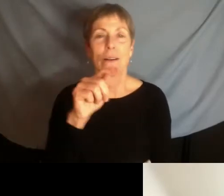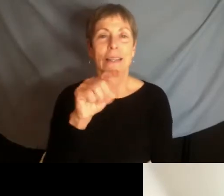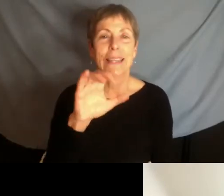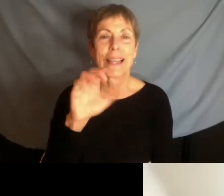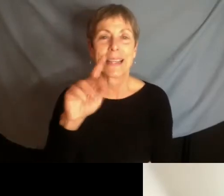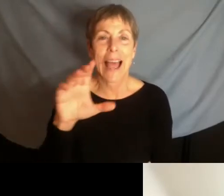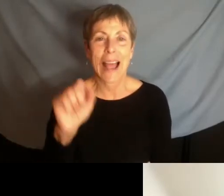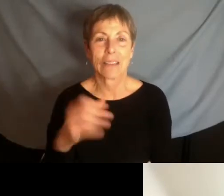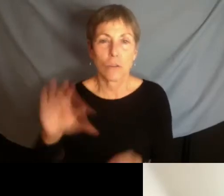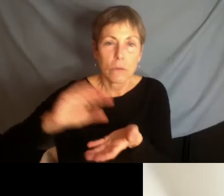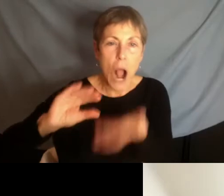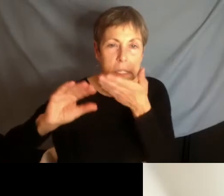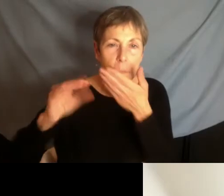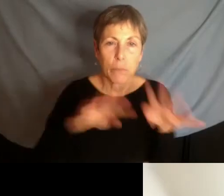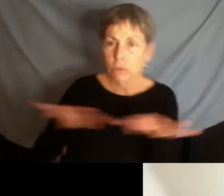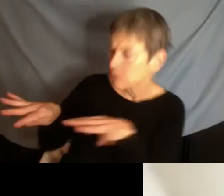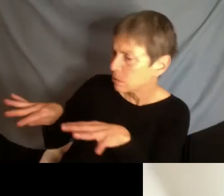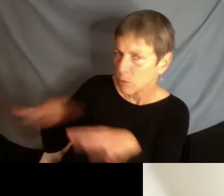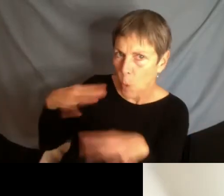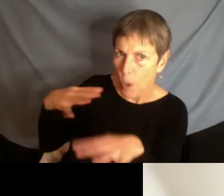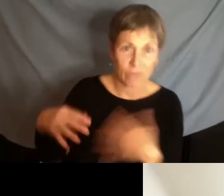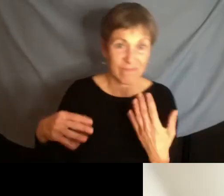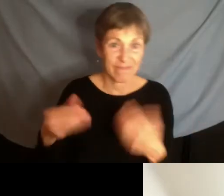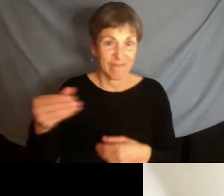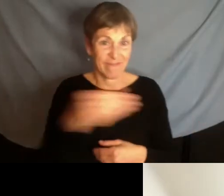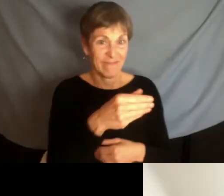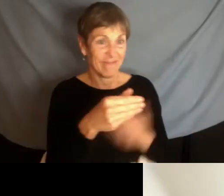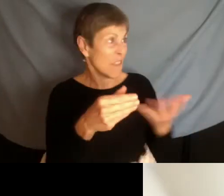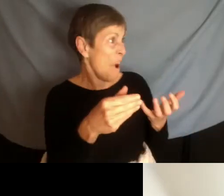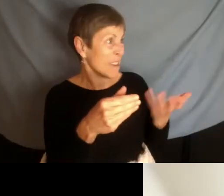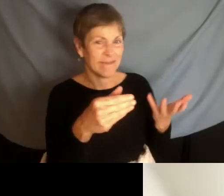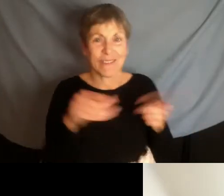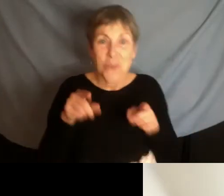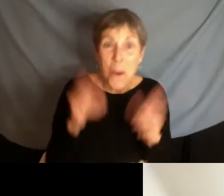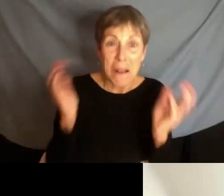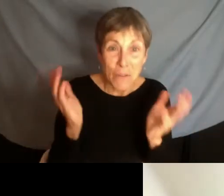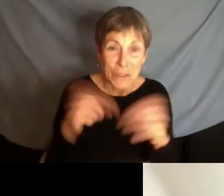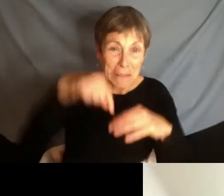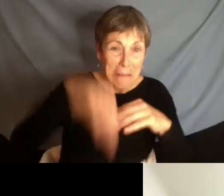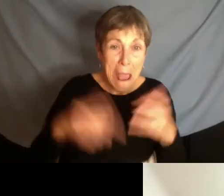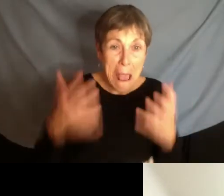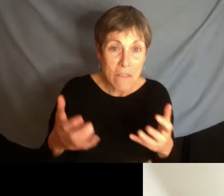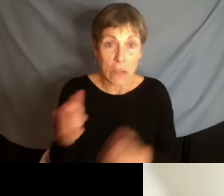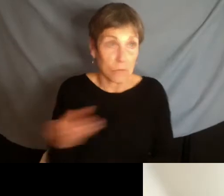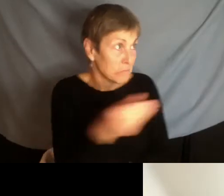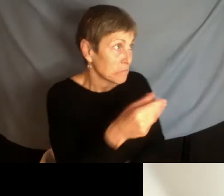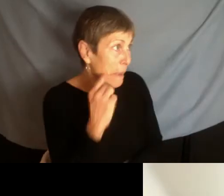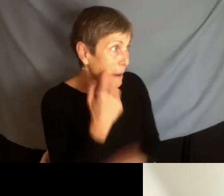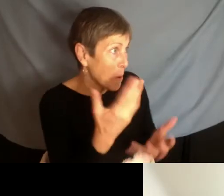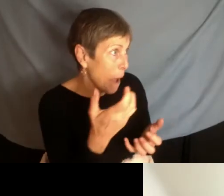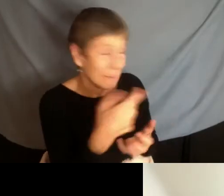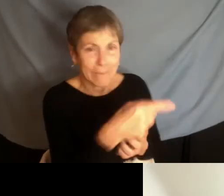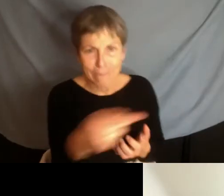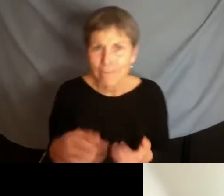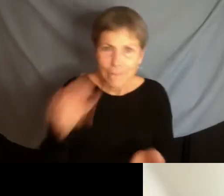solo tenía tic-tac y todos se dieron vuelta porque hizo mucho ruido y yo les di uno en el medio de la